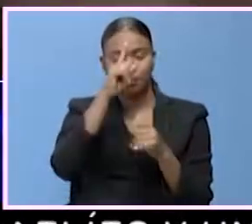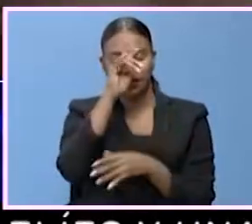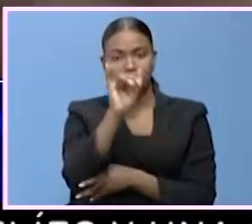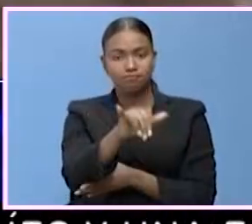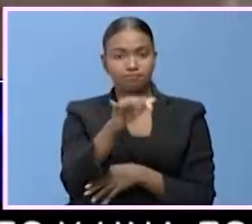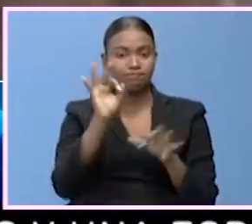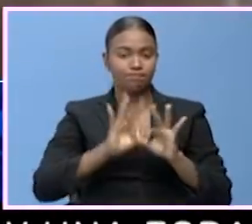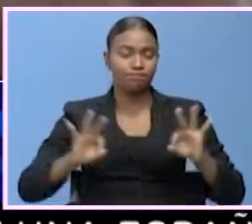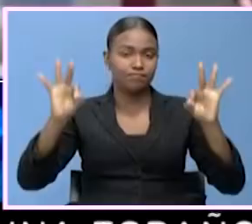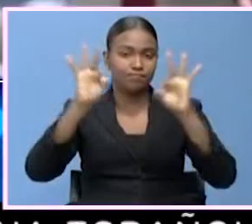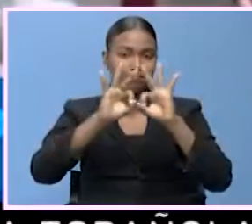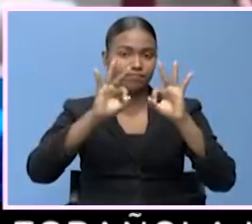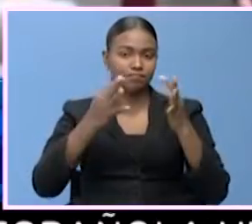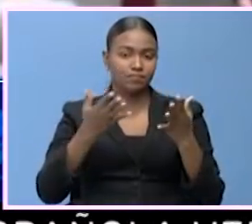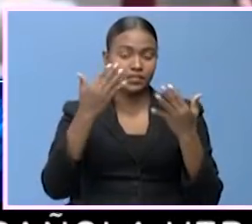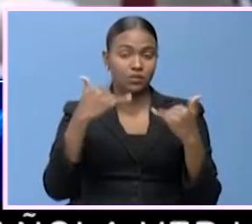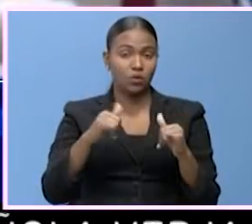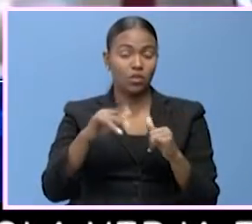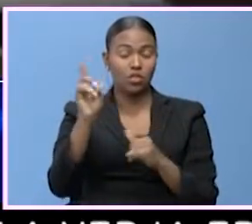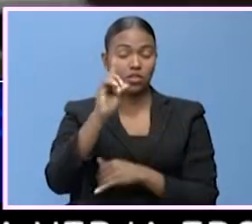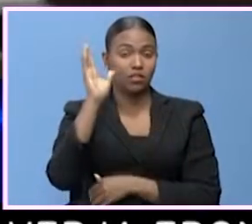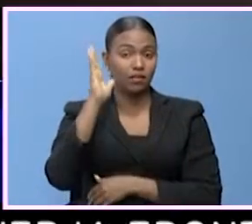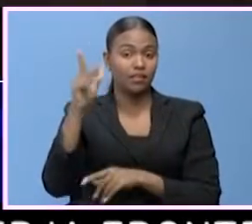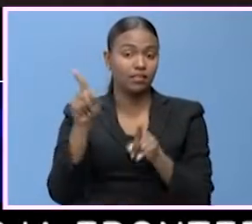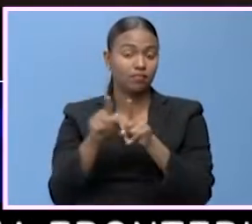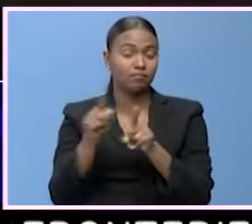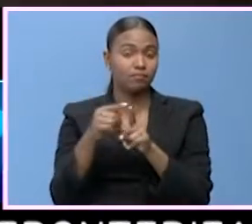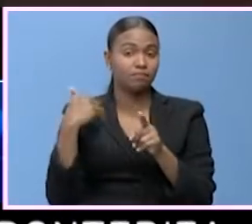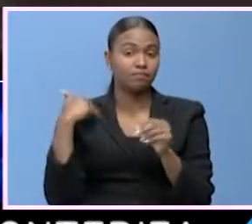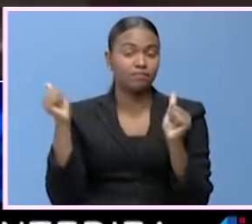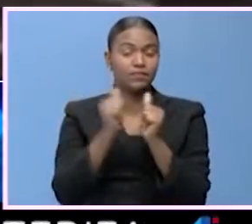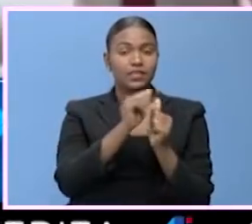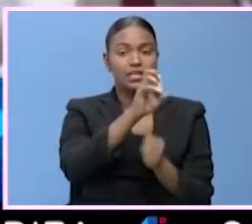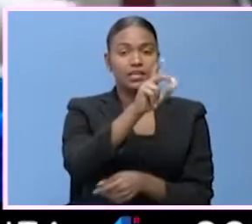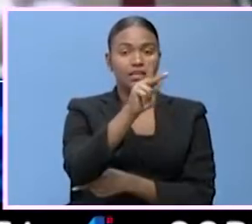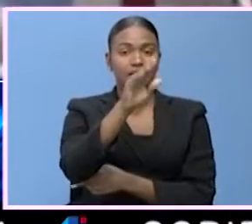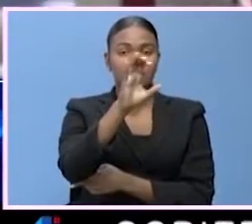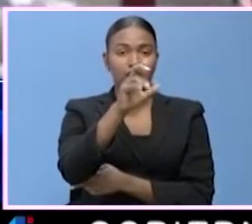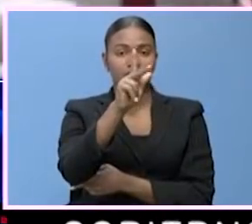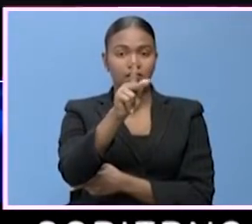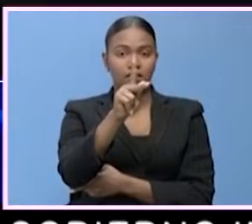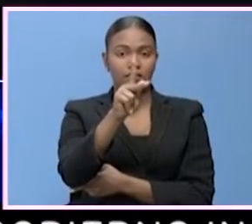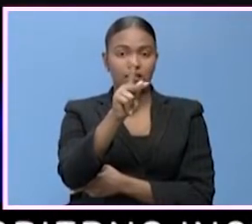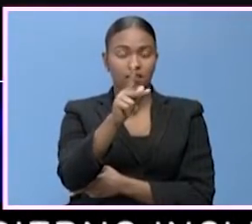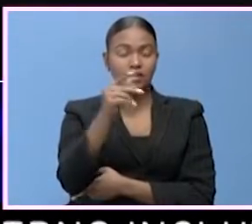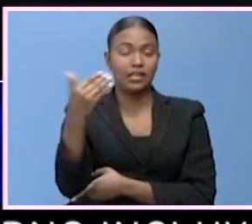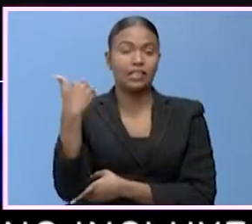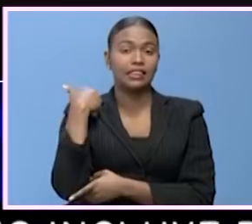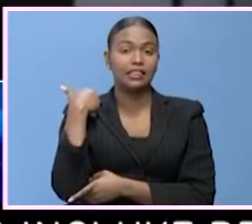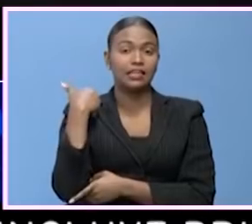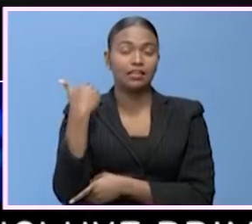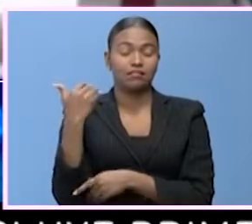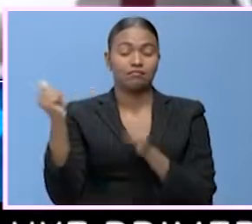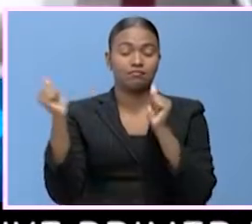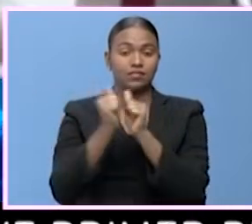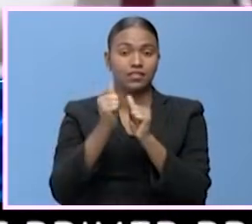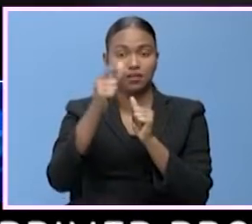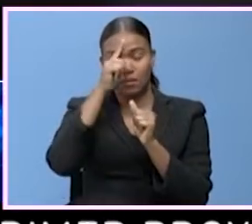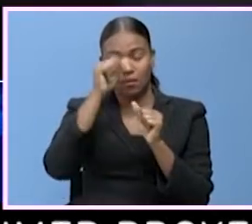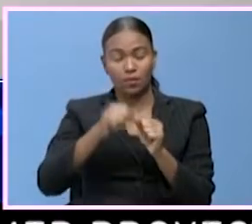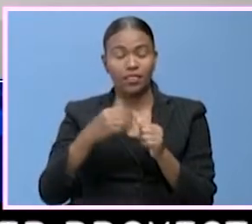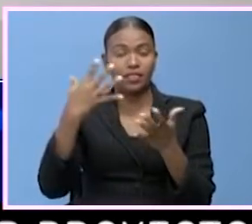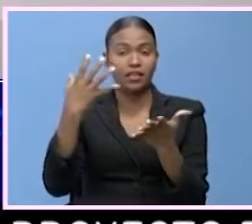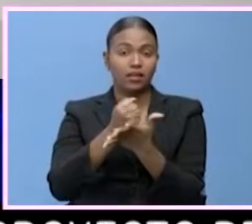esta importante cartelera, donde también estará Eric Mini Pac-Man Rosa, quien tiene oportunidad de optar por